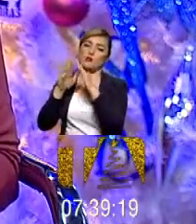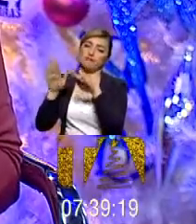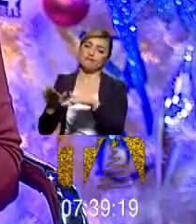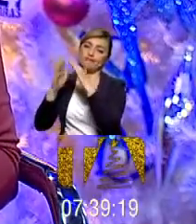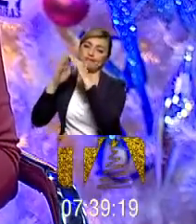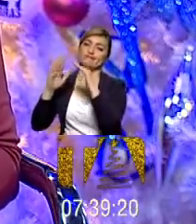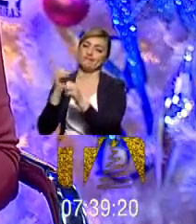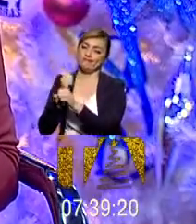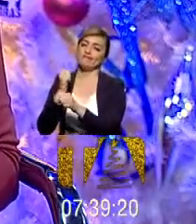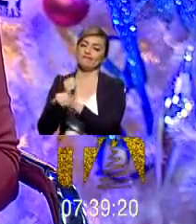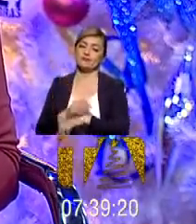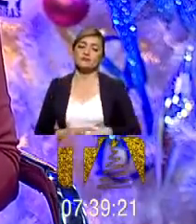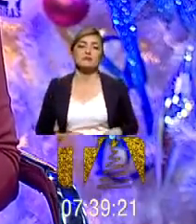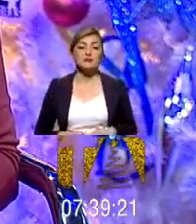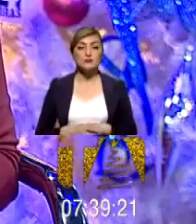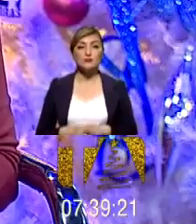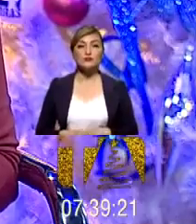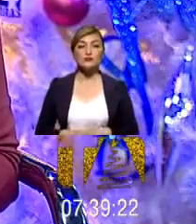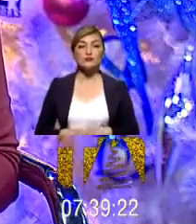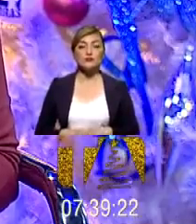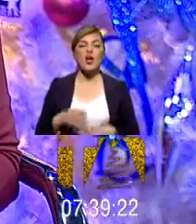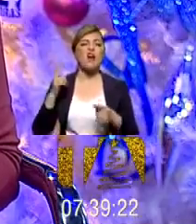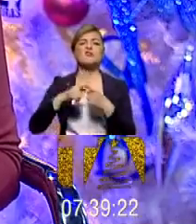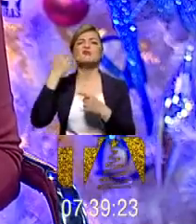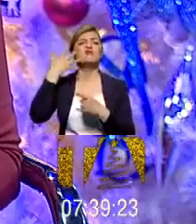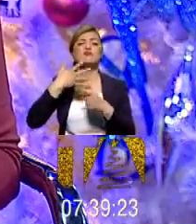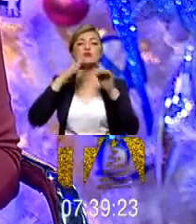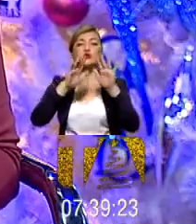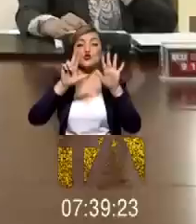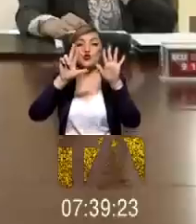labores deberán realizar teletrabajo hasta el 18 de enero.